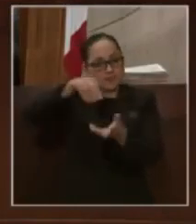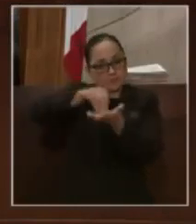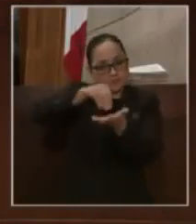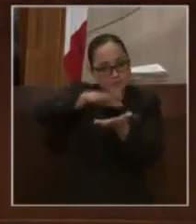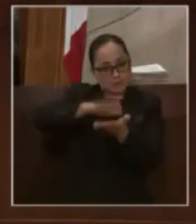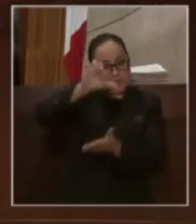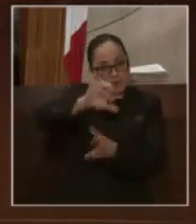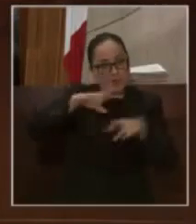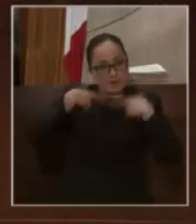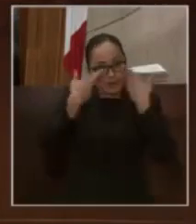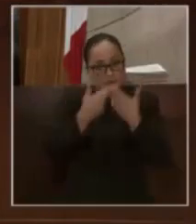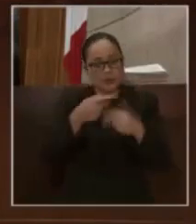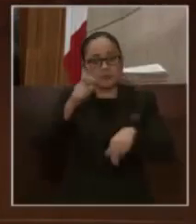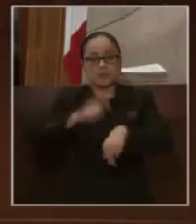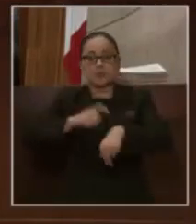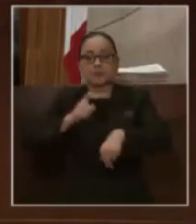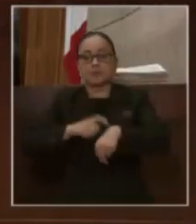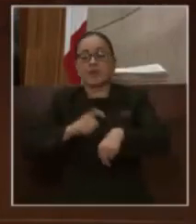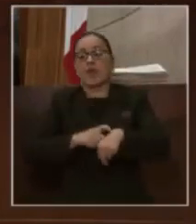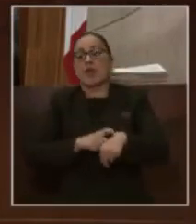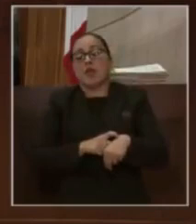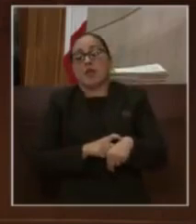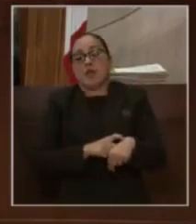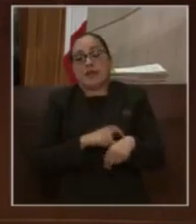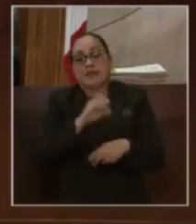sesión pública, siendo las